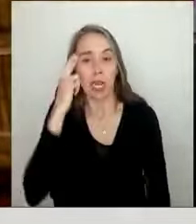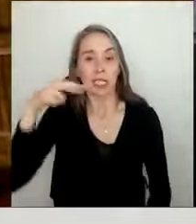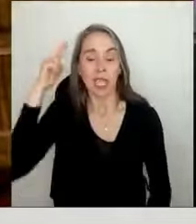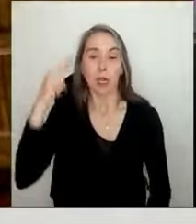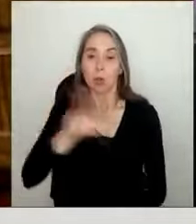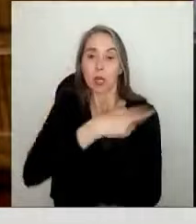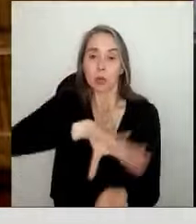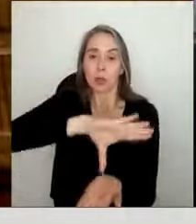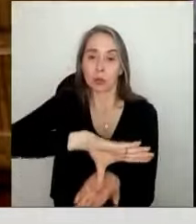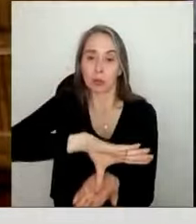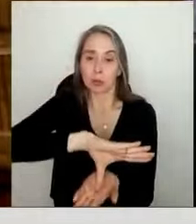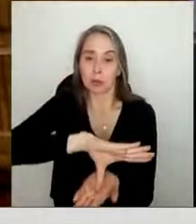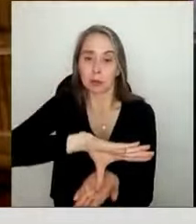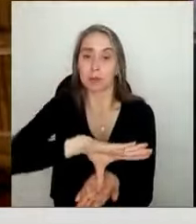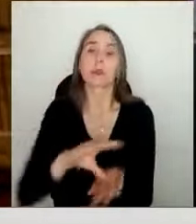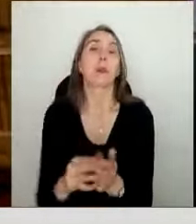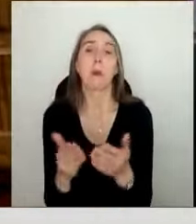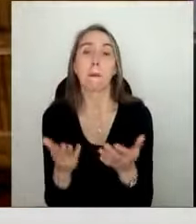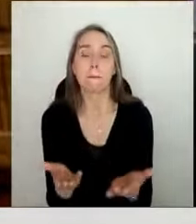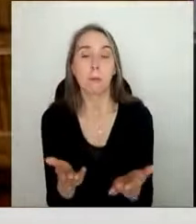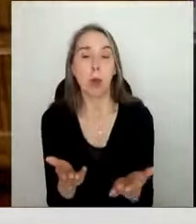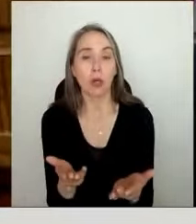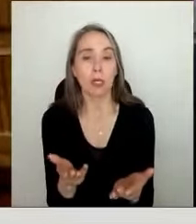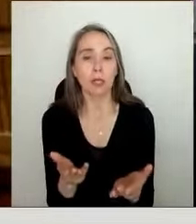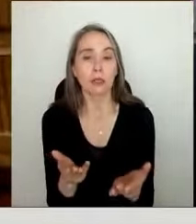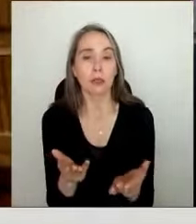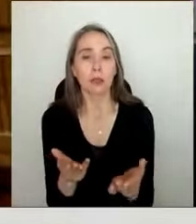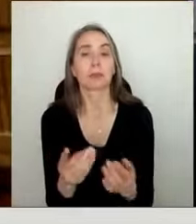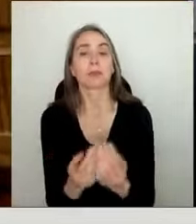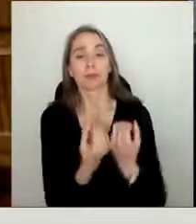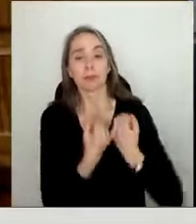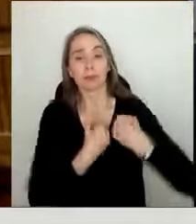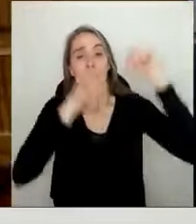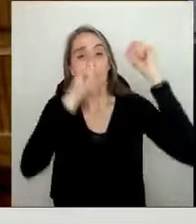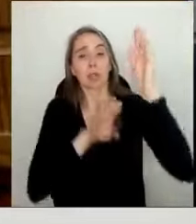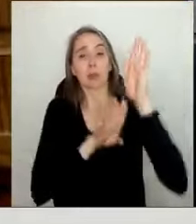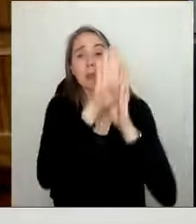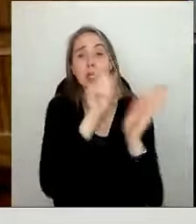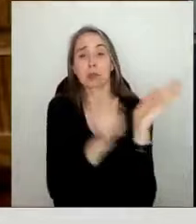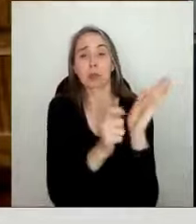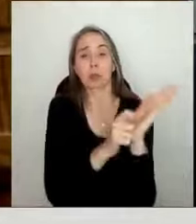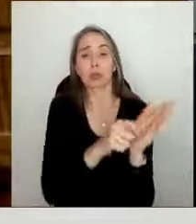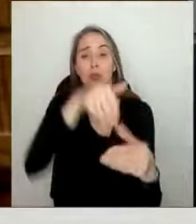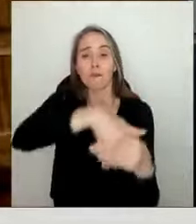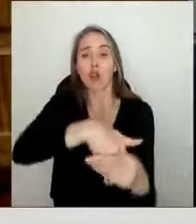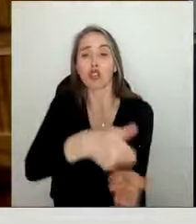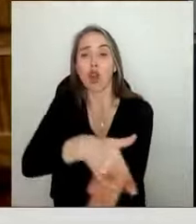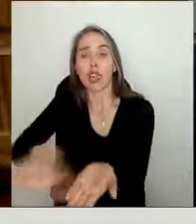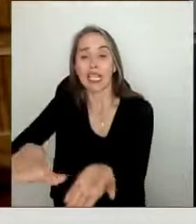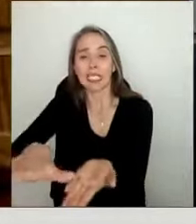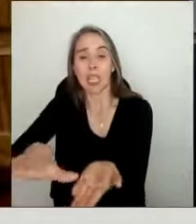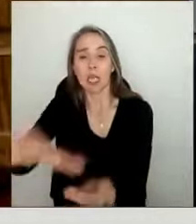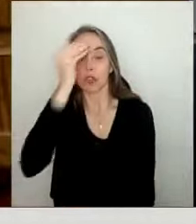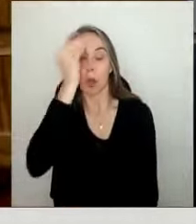país por eso es que el imponente triunfo del rechazo que quedará marcada en la memoria de